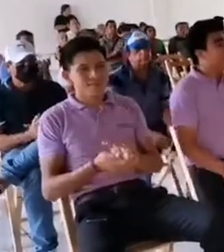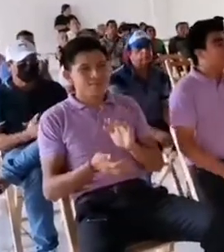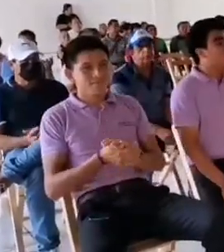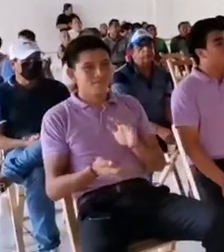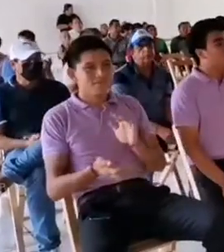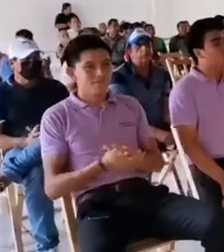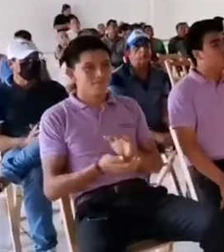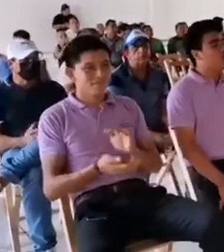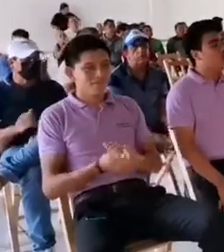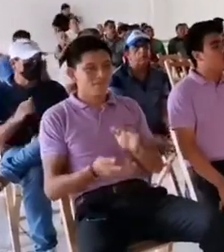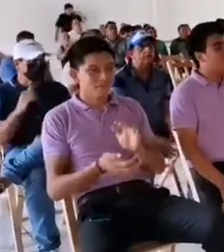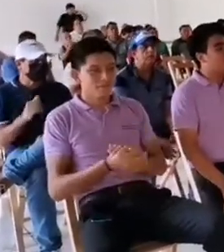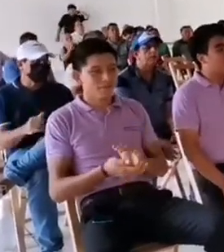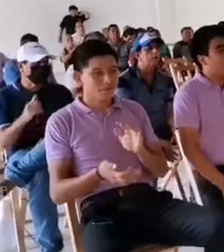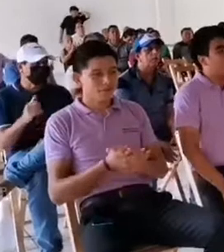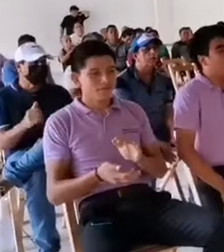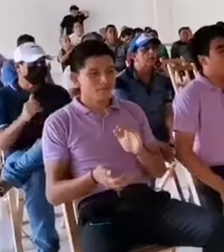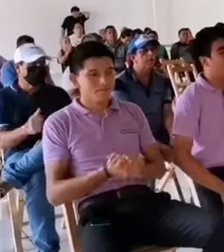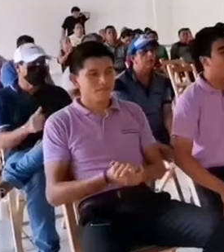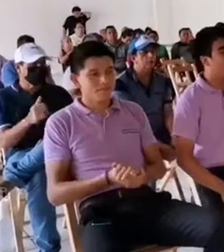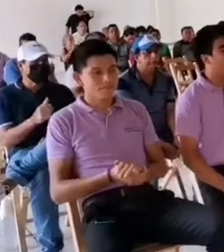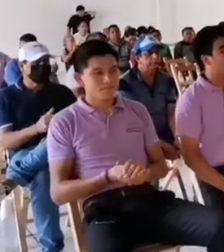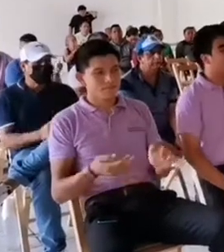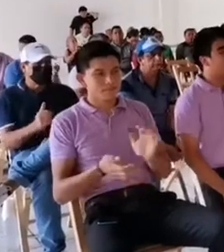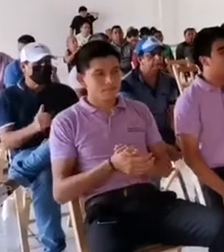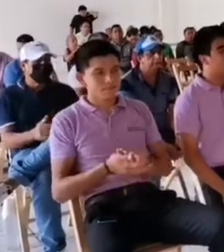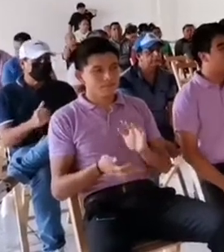en 4 de la atención a las causas, más y mejor